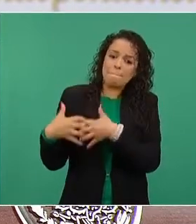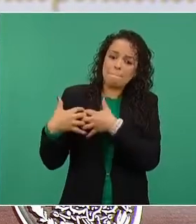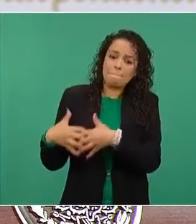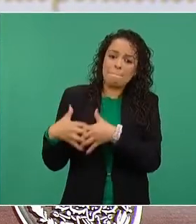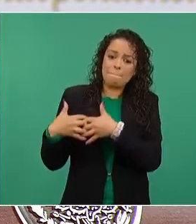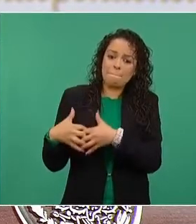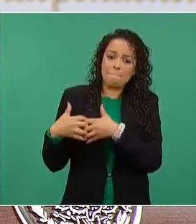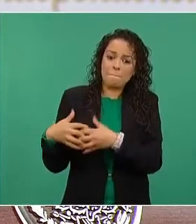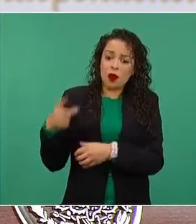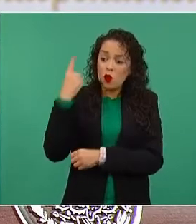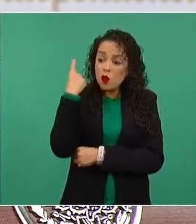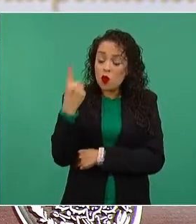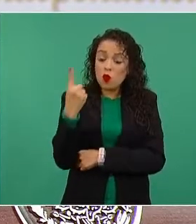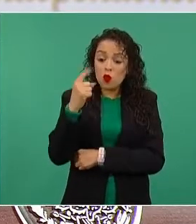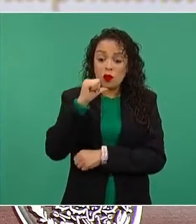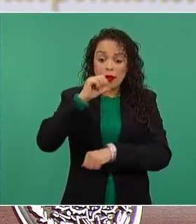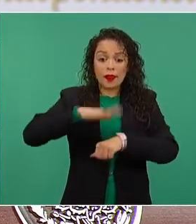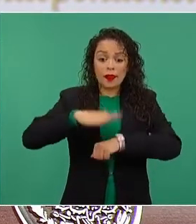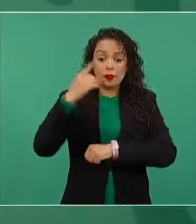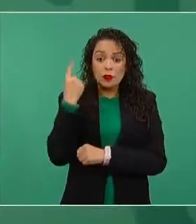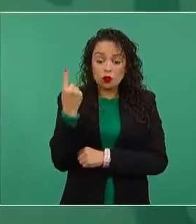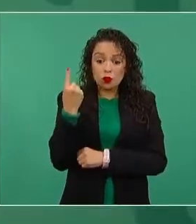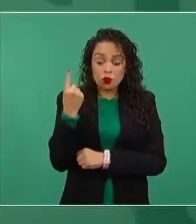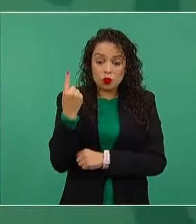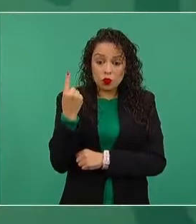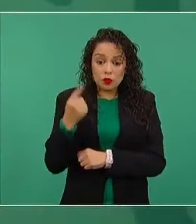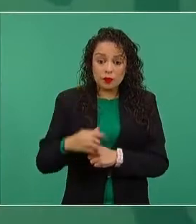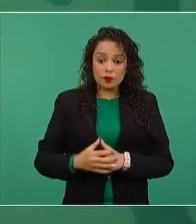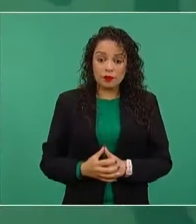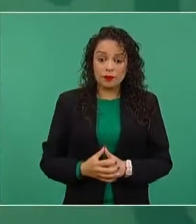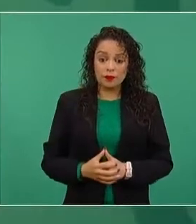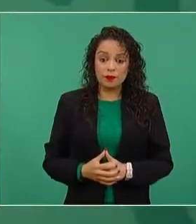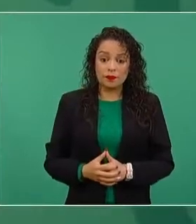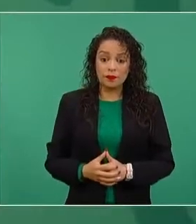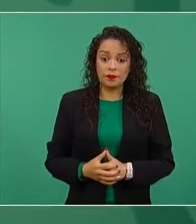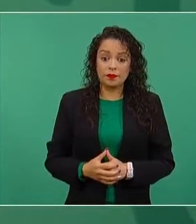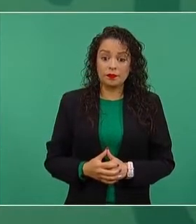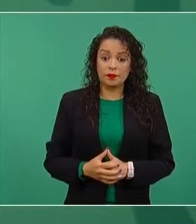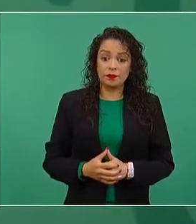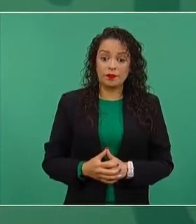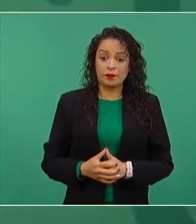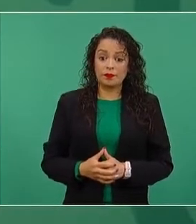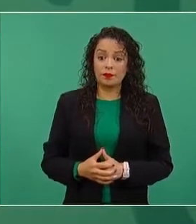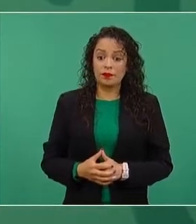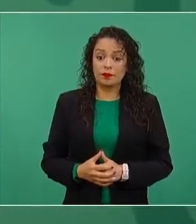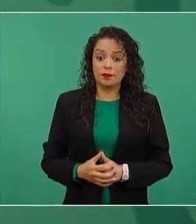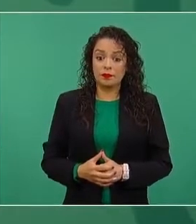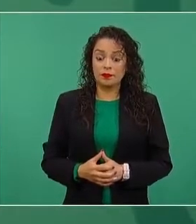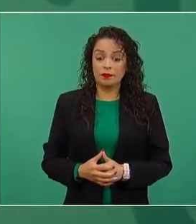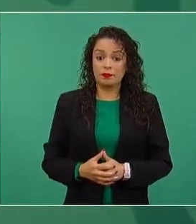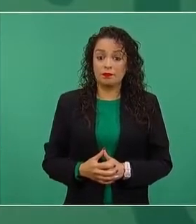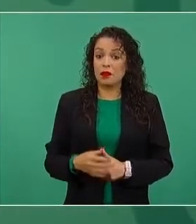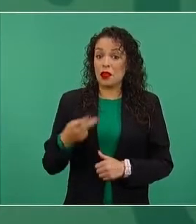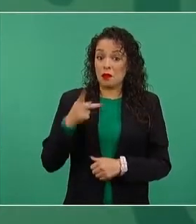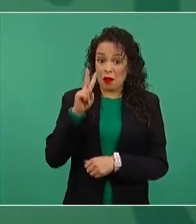solo. O sea, está parada prácticamente.